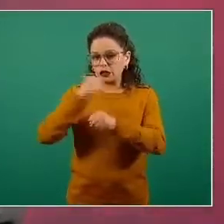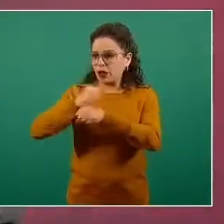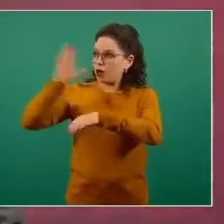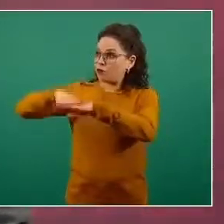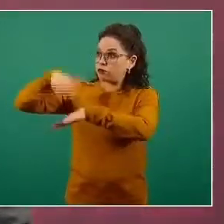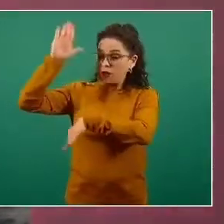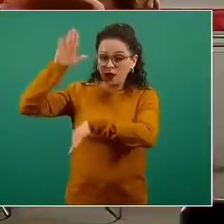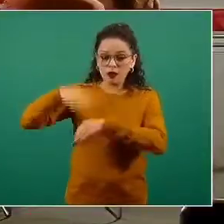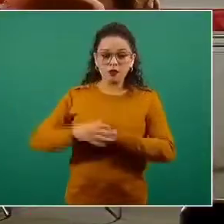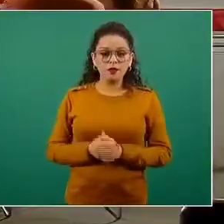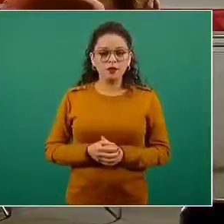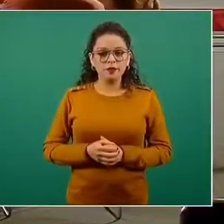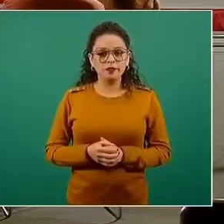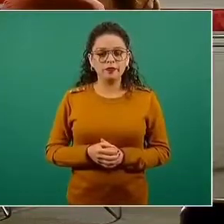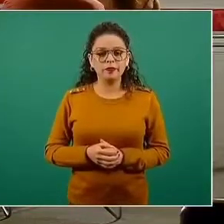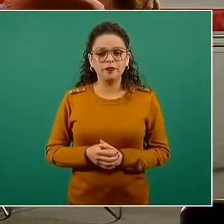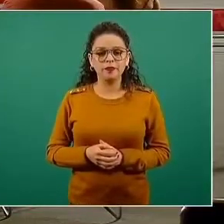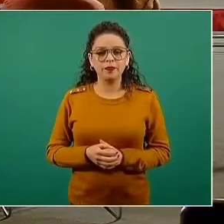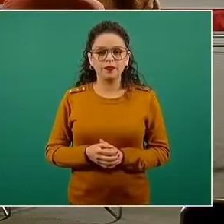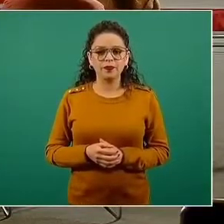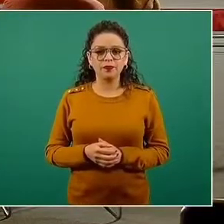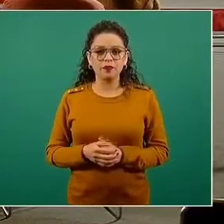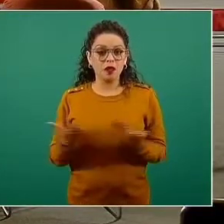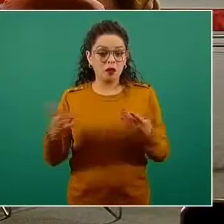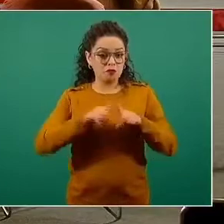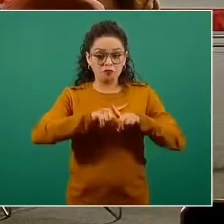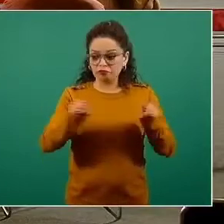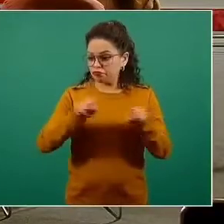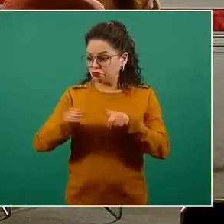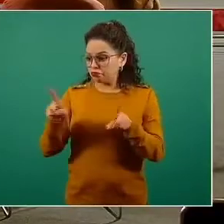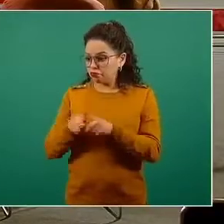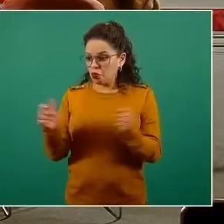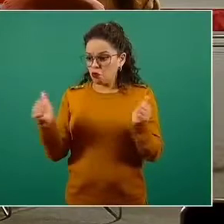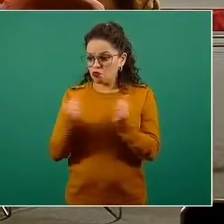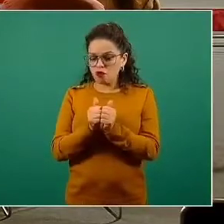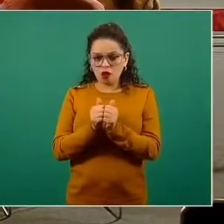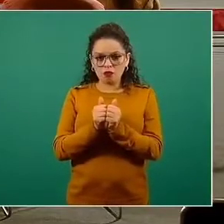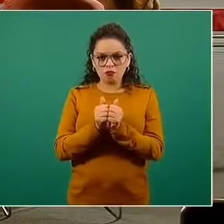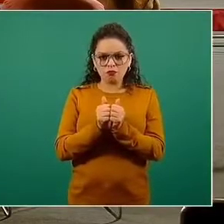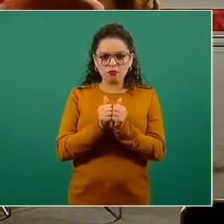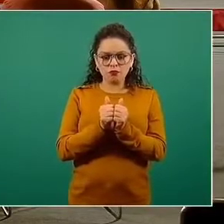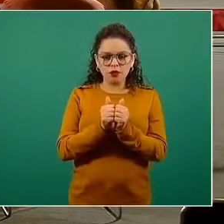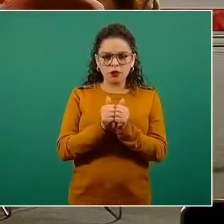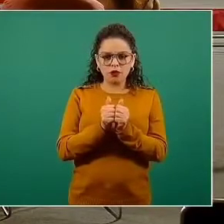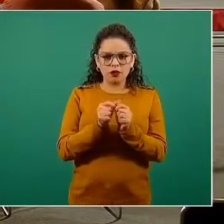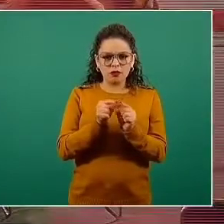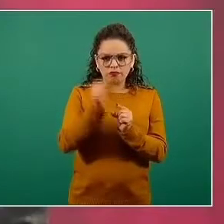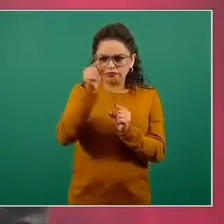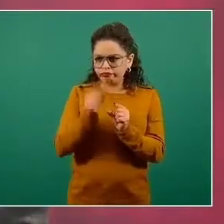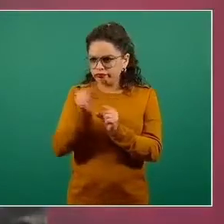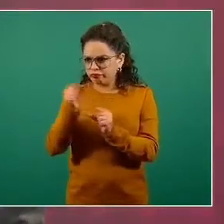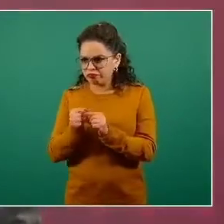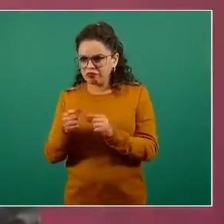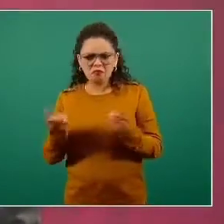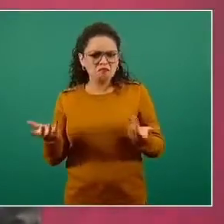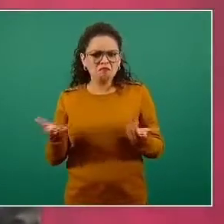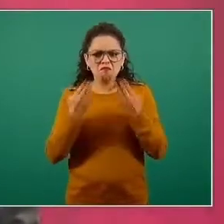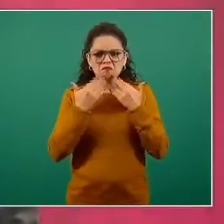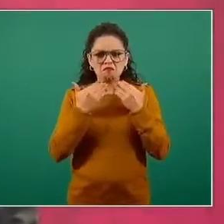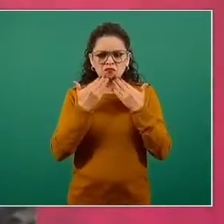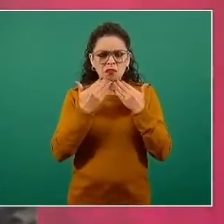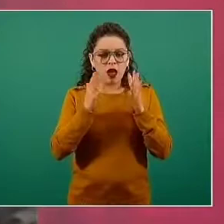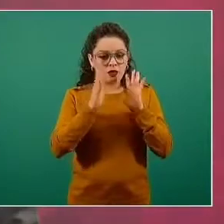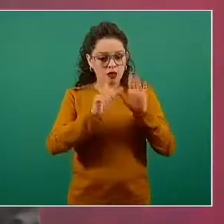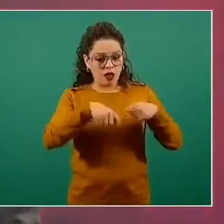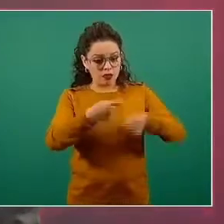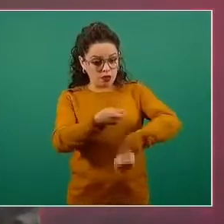más, no parece haber una diferencia estadísticamente significativa entre quienes se vacunaron